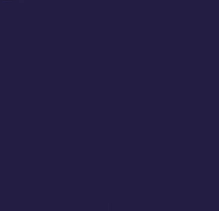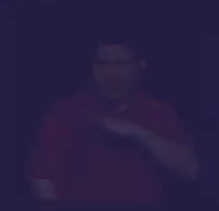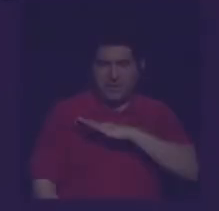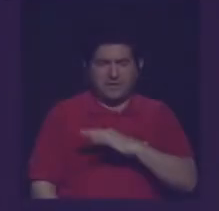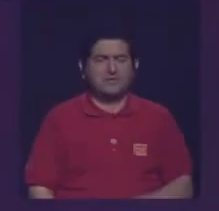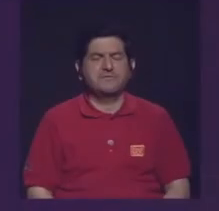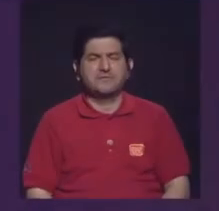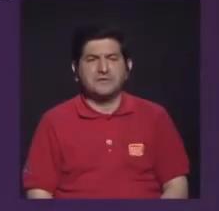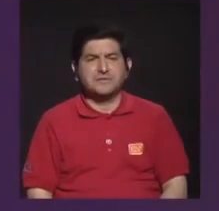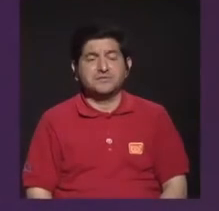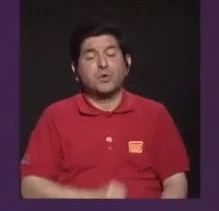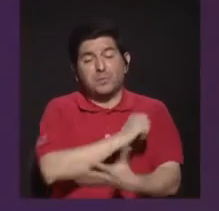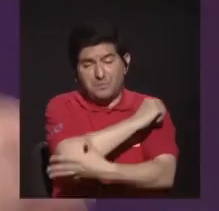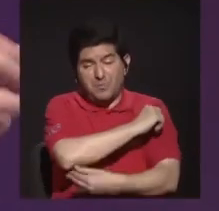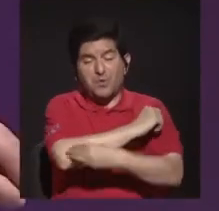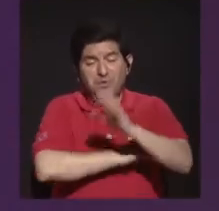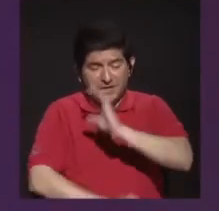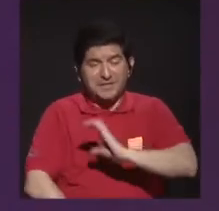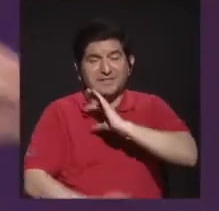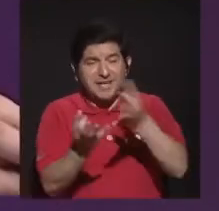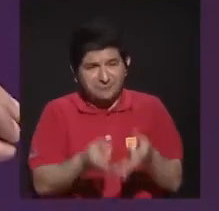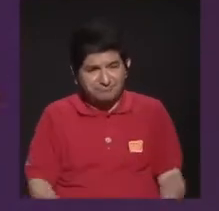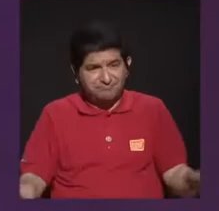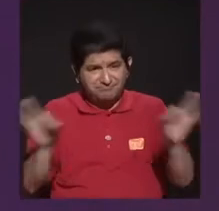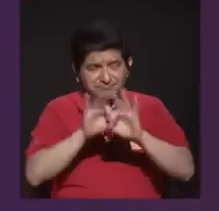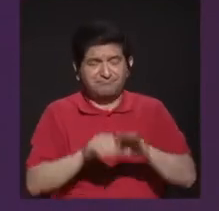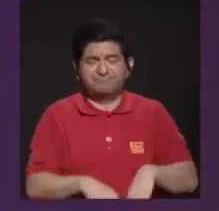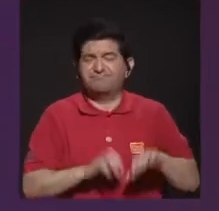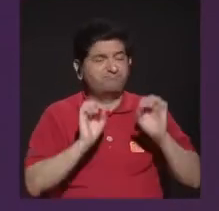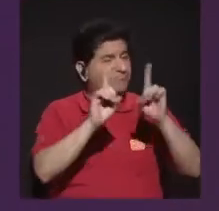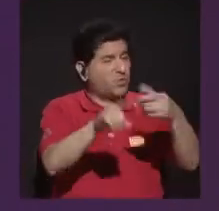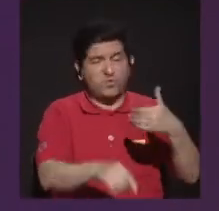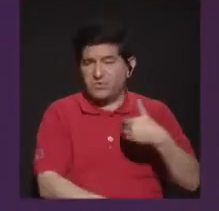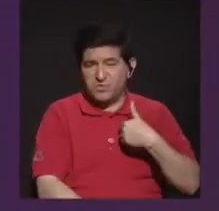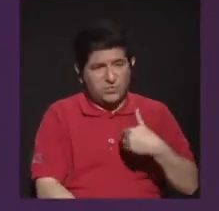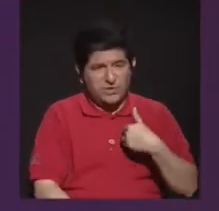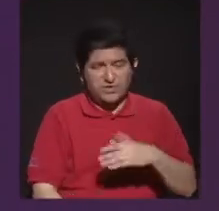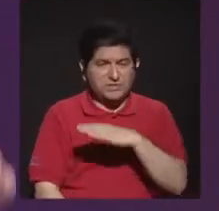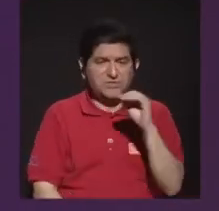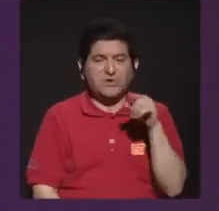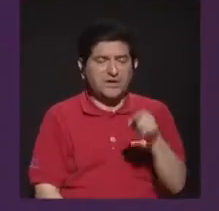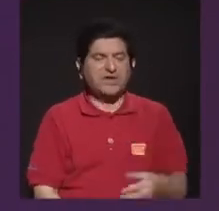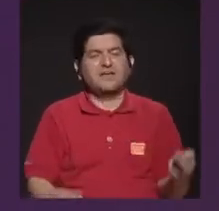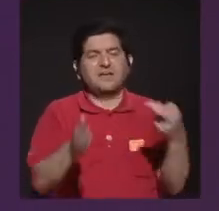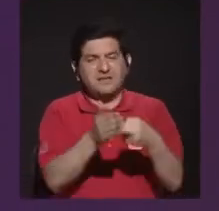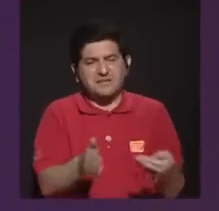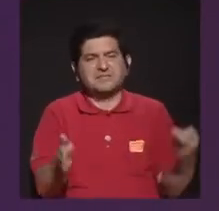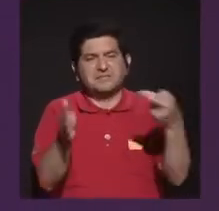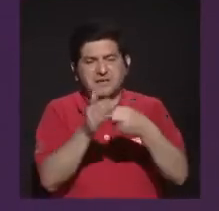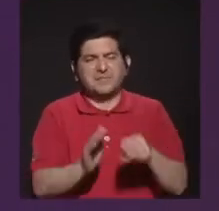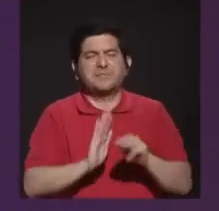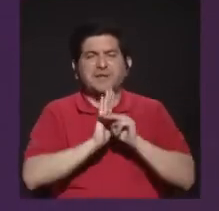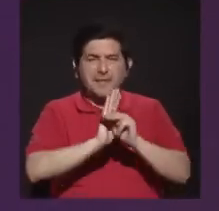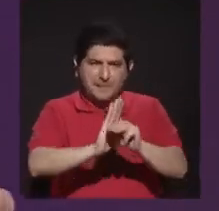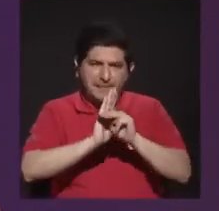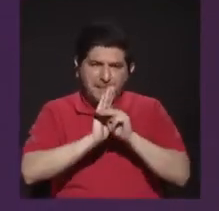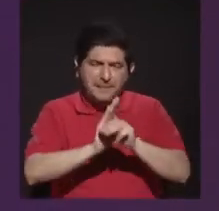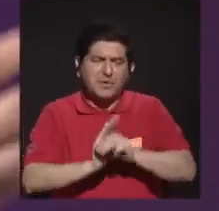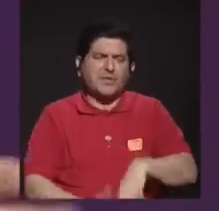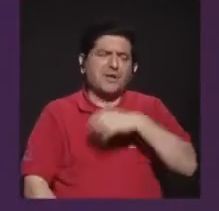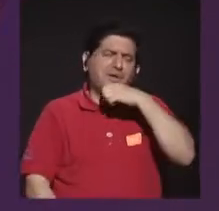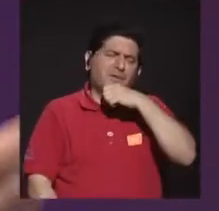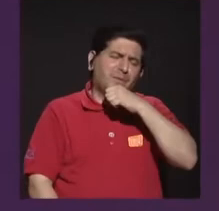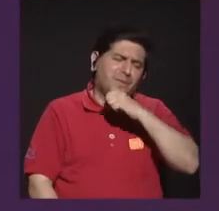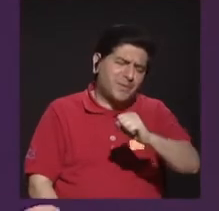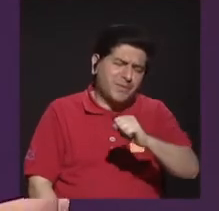es un rasgo importante porque hay poca educación y hay esa repetición de patrones muy antiguos que